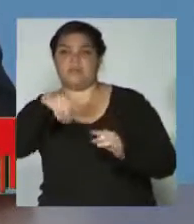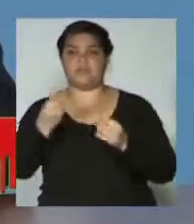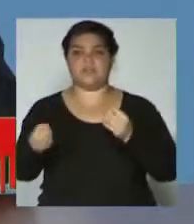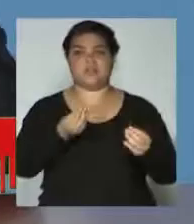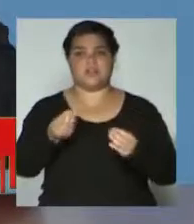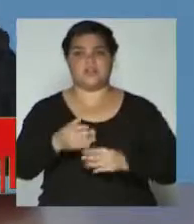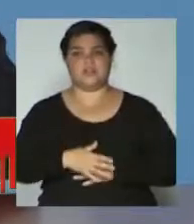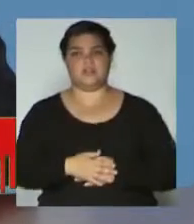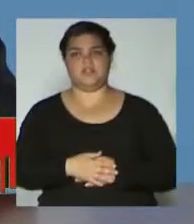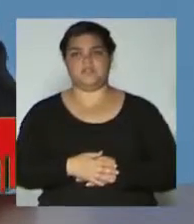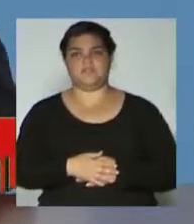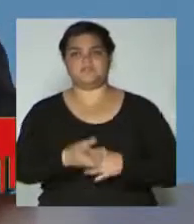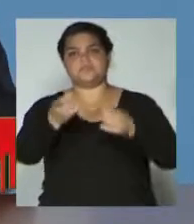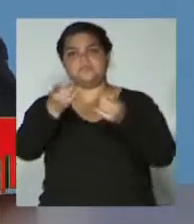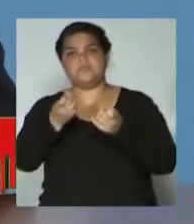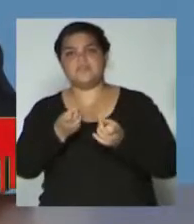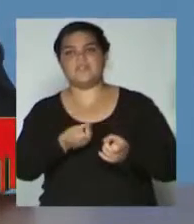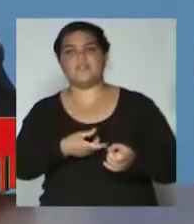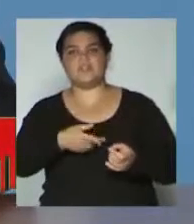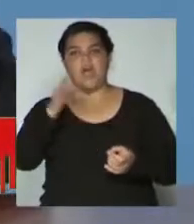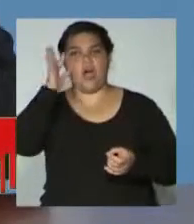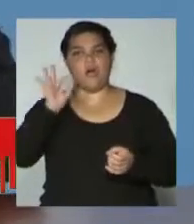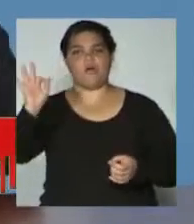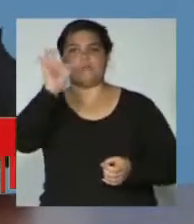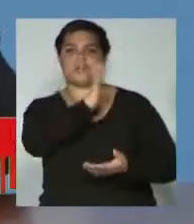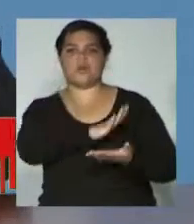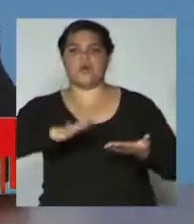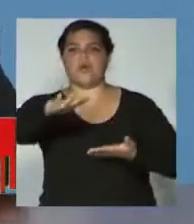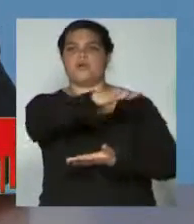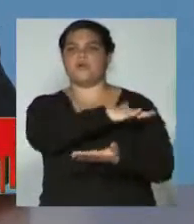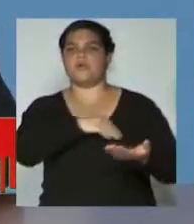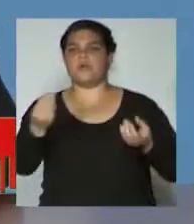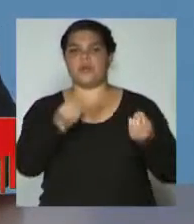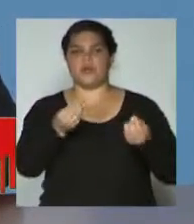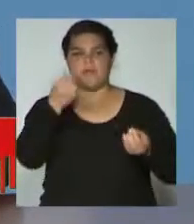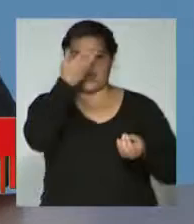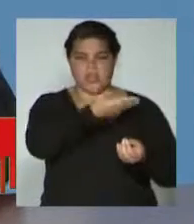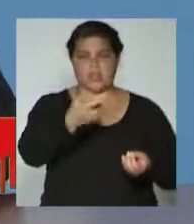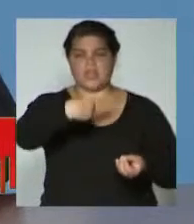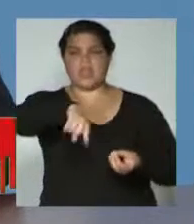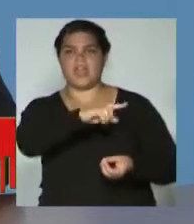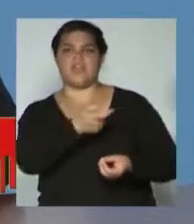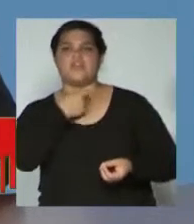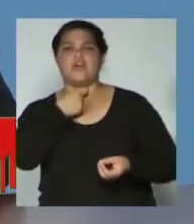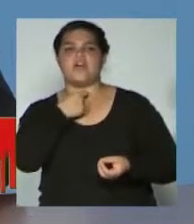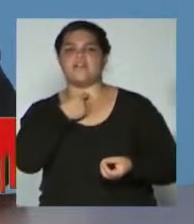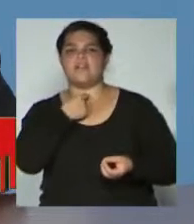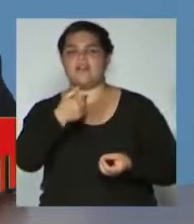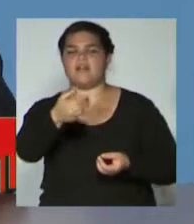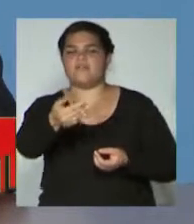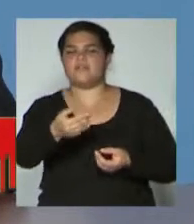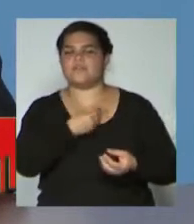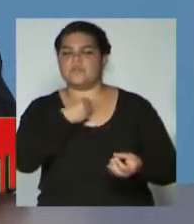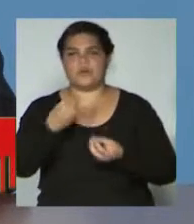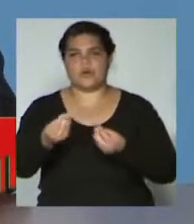necesita trabajar sobre la opinión pública, es decir lo que la gente quiere escuchar o anhela, o sea,